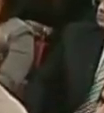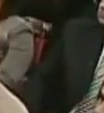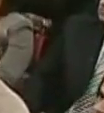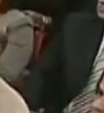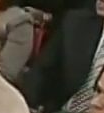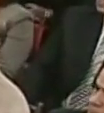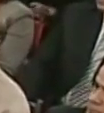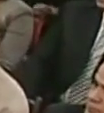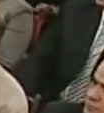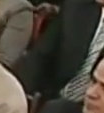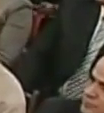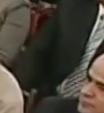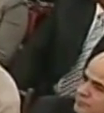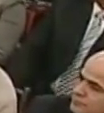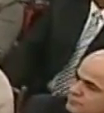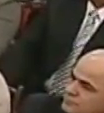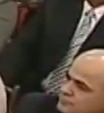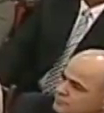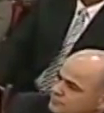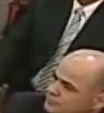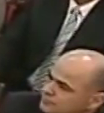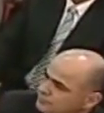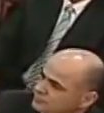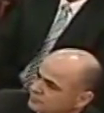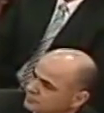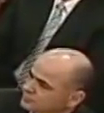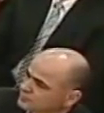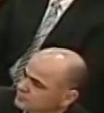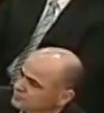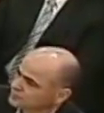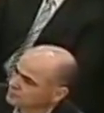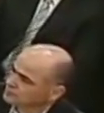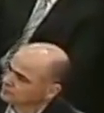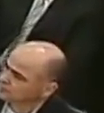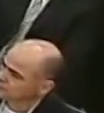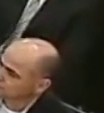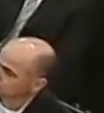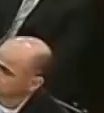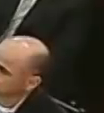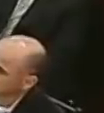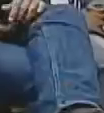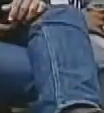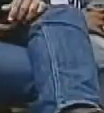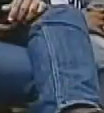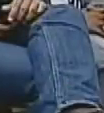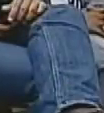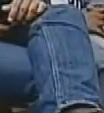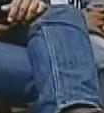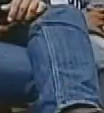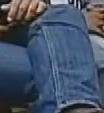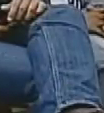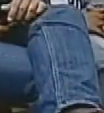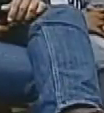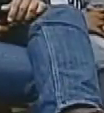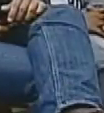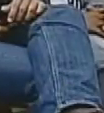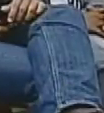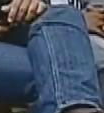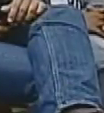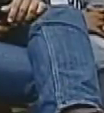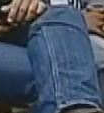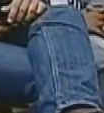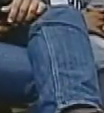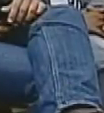a través de un sistema electoral impecable. Quisiera tener Colombia, por ejemplo, para los colombianos y las